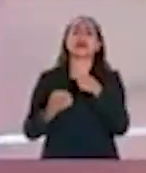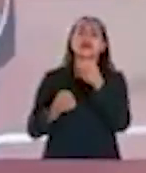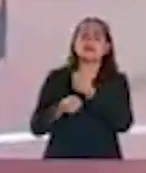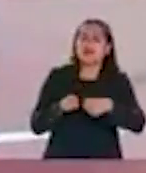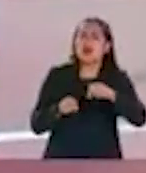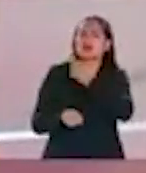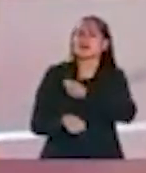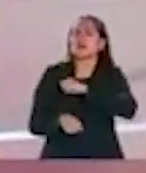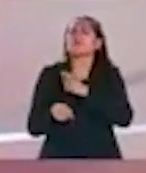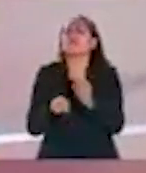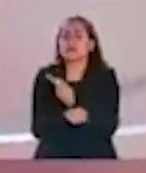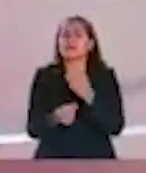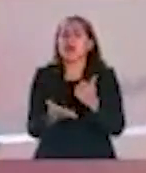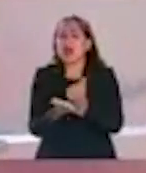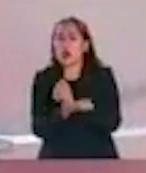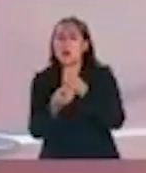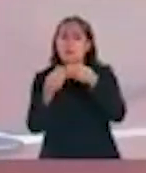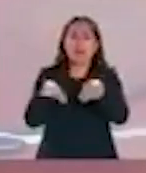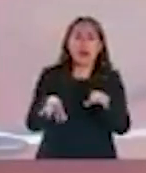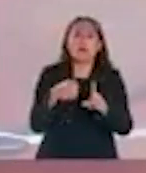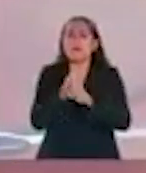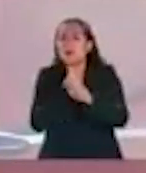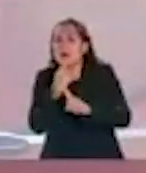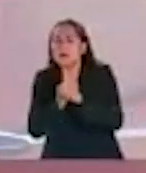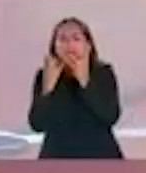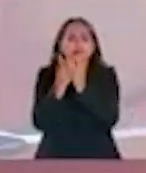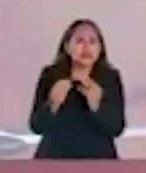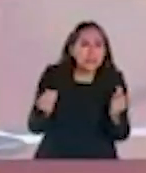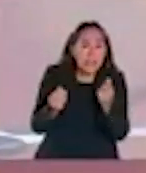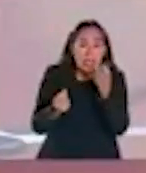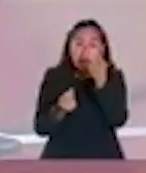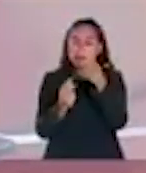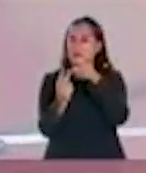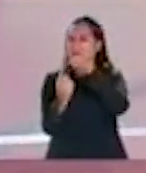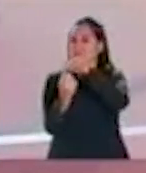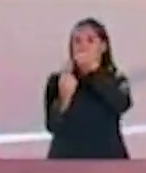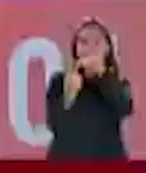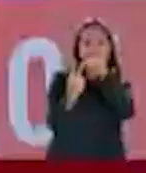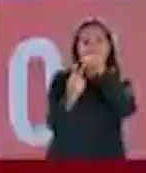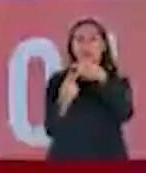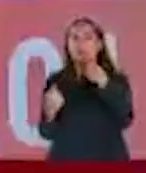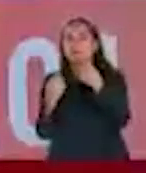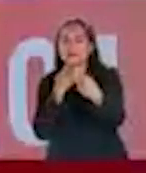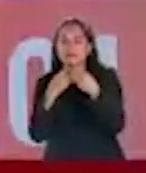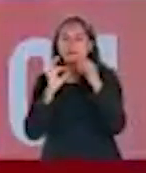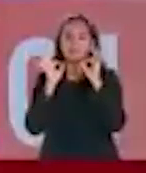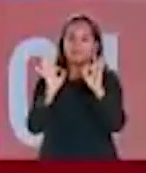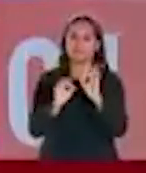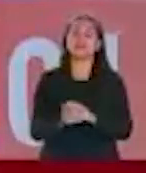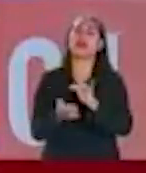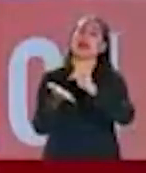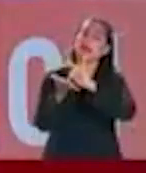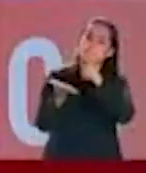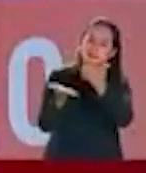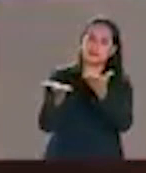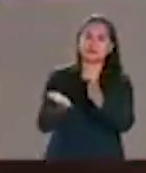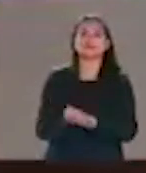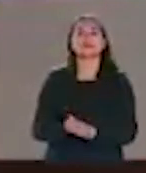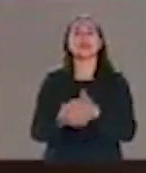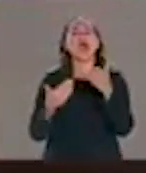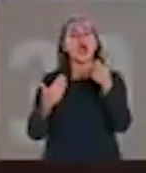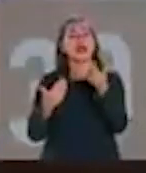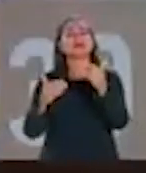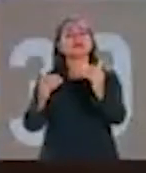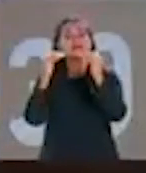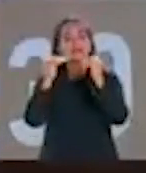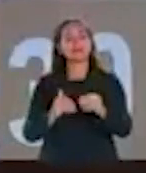posible disminución de la violencia esos deben ser los dos criterios rectores de la discusión gracias candidato réplica este el candidato